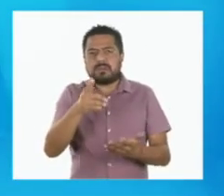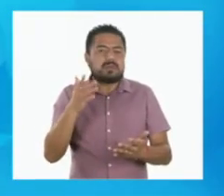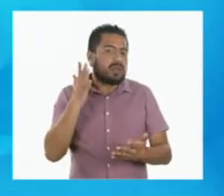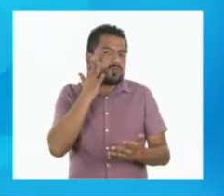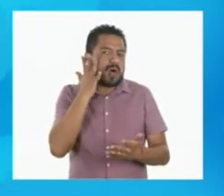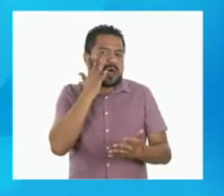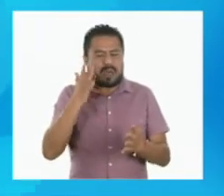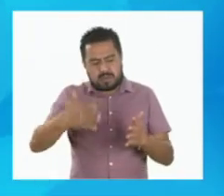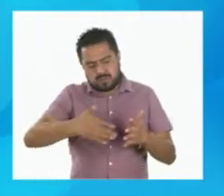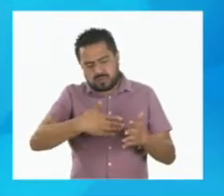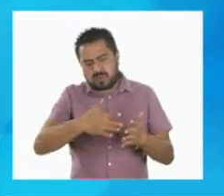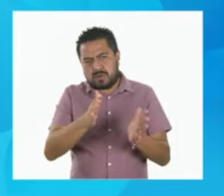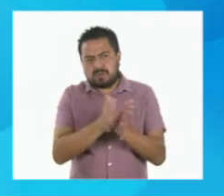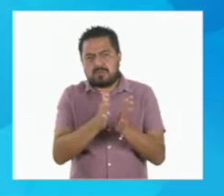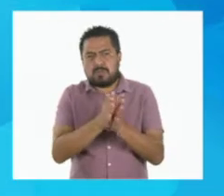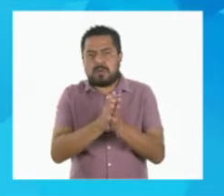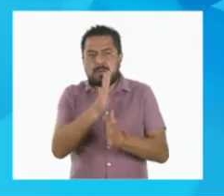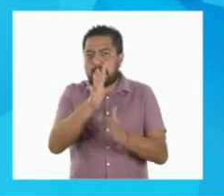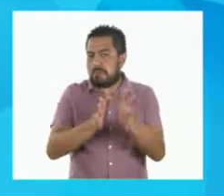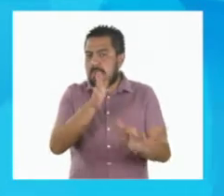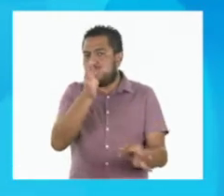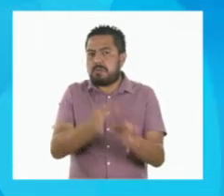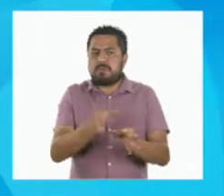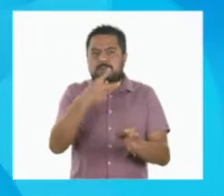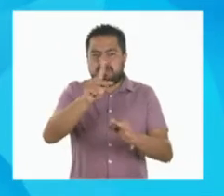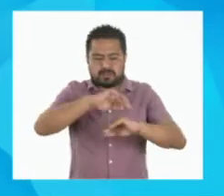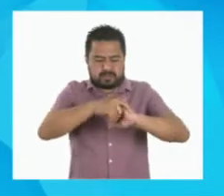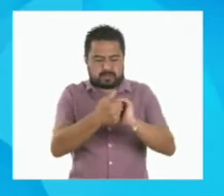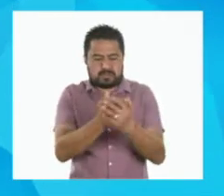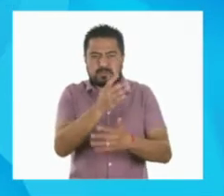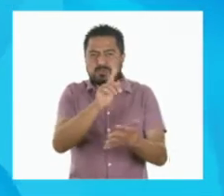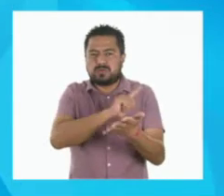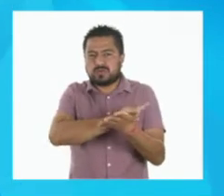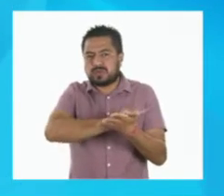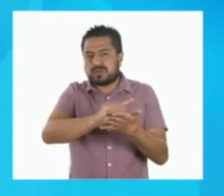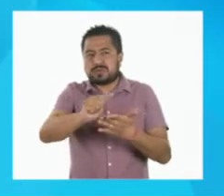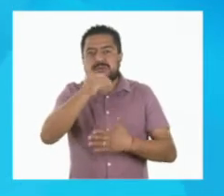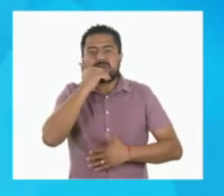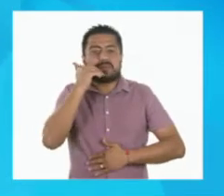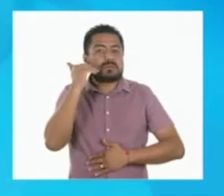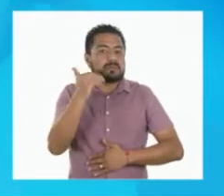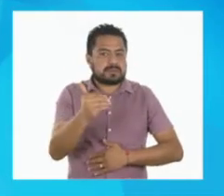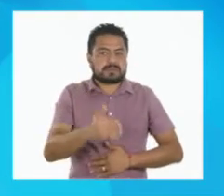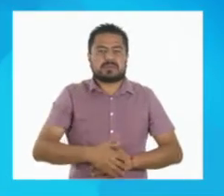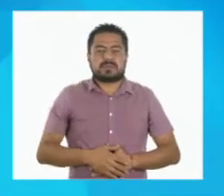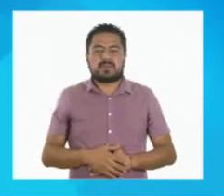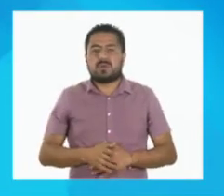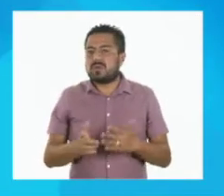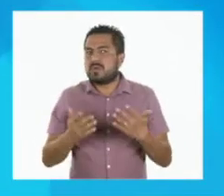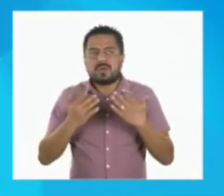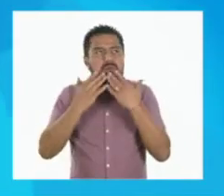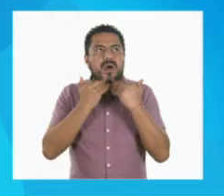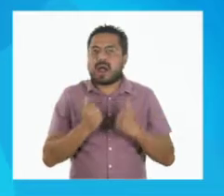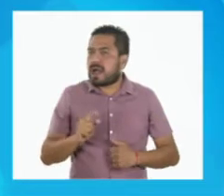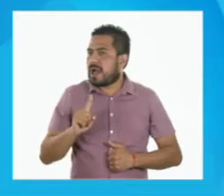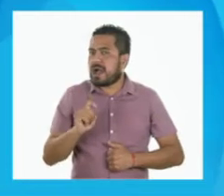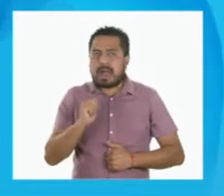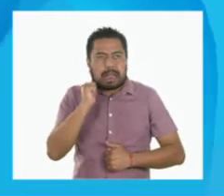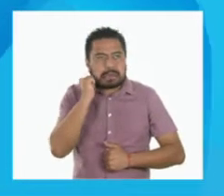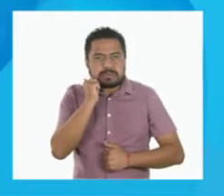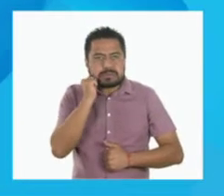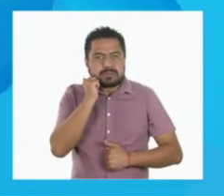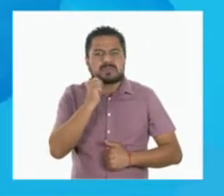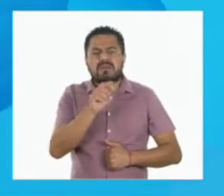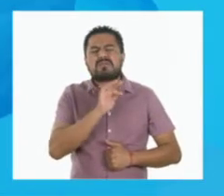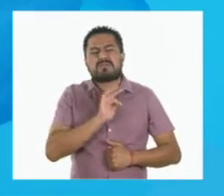Sécalas con una toalla y listo, tus manos están limpias. Si no tienes agua y jabón,